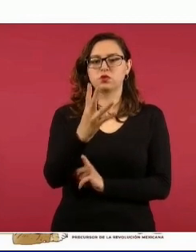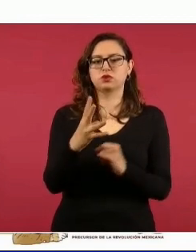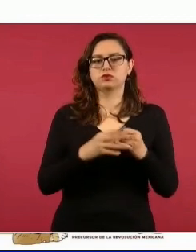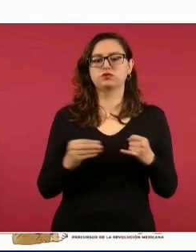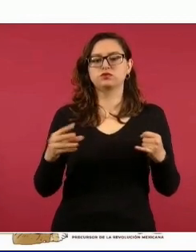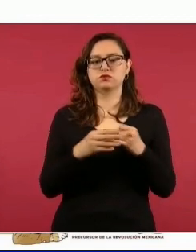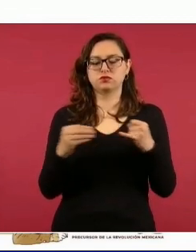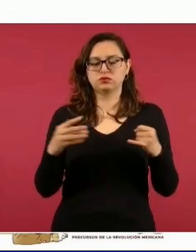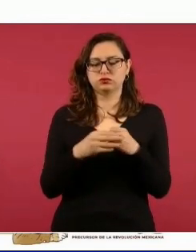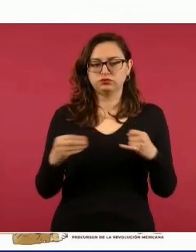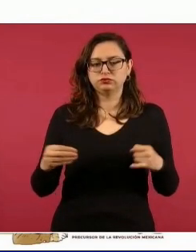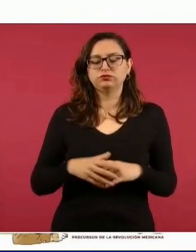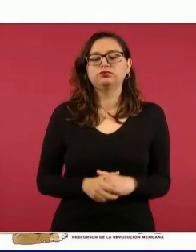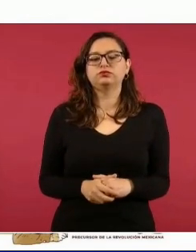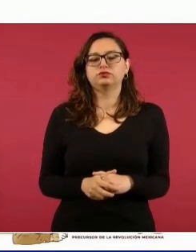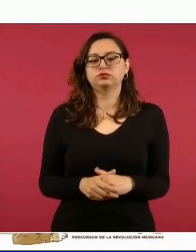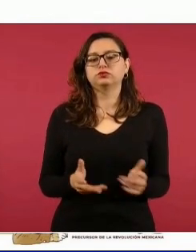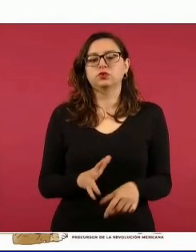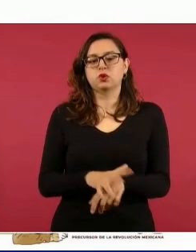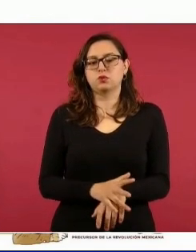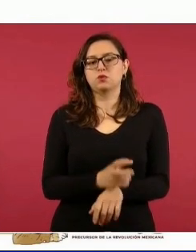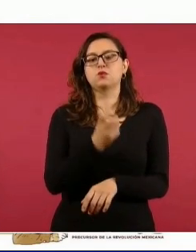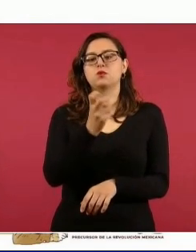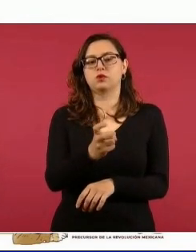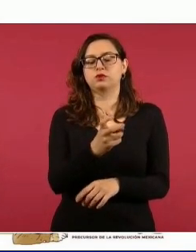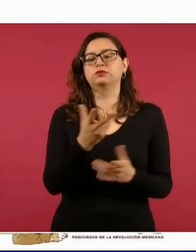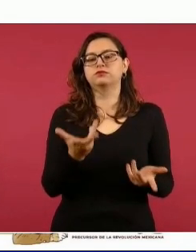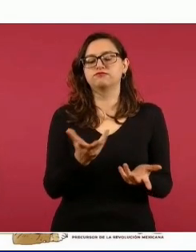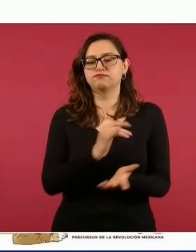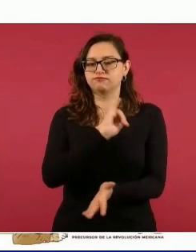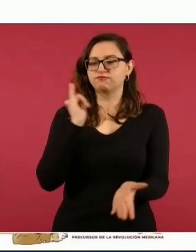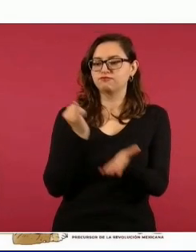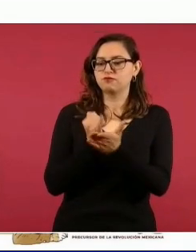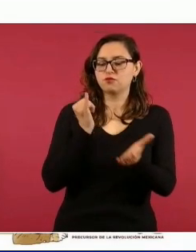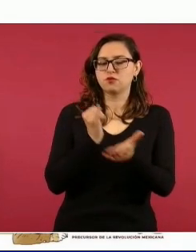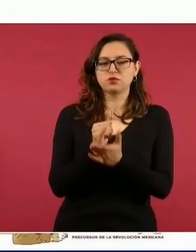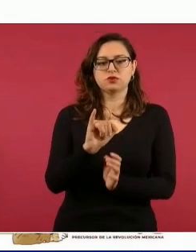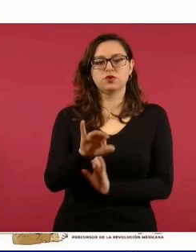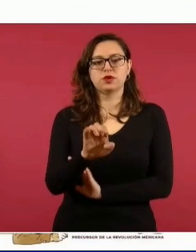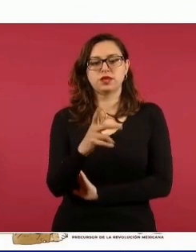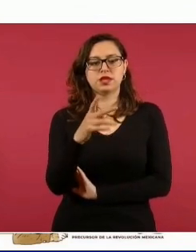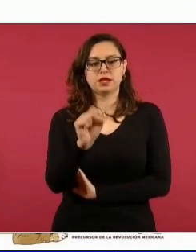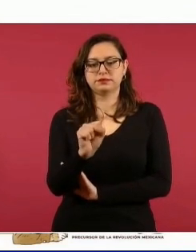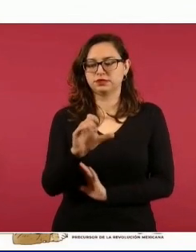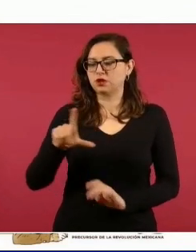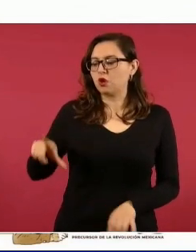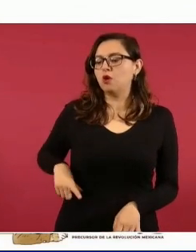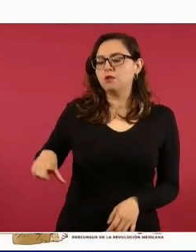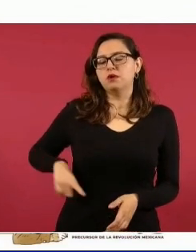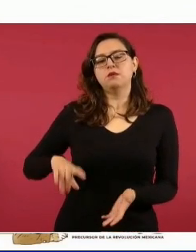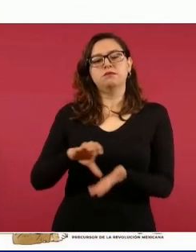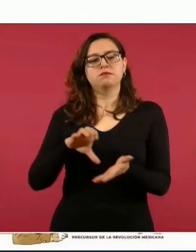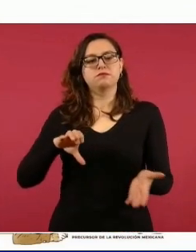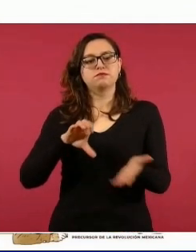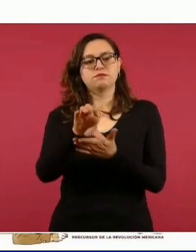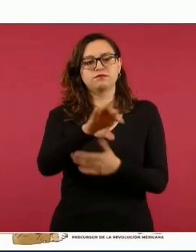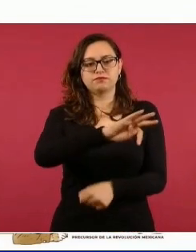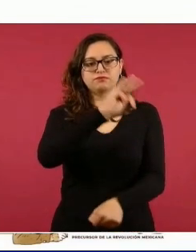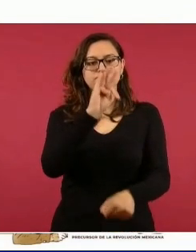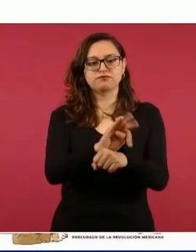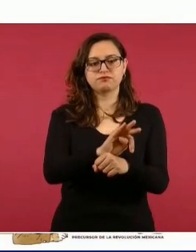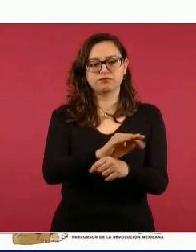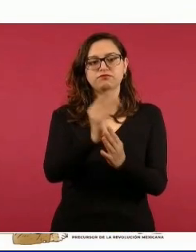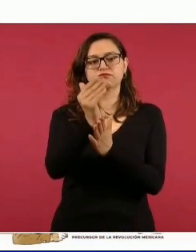82 dólares con 34 centavos de dólar el barril. Por tanto, se aumentó el incentivo fiscal para esta semana. Ese incentivo